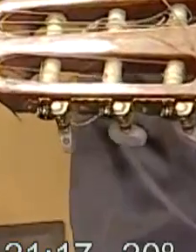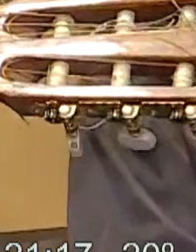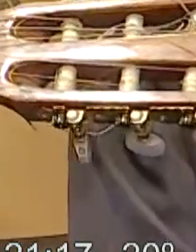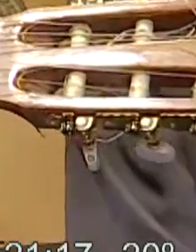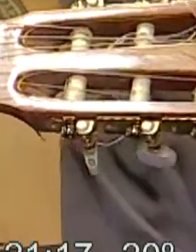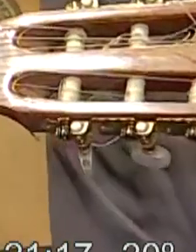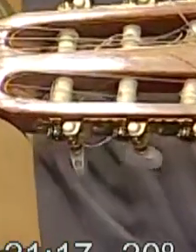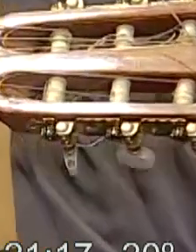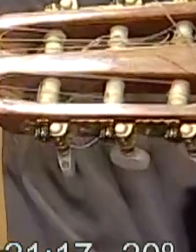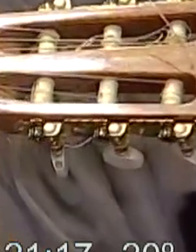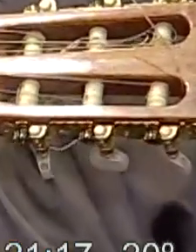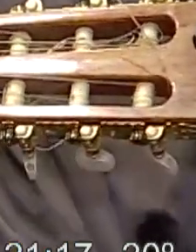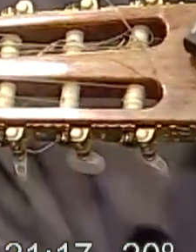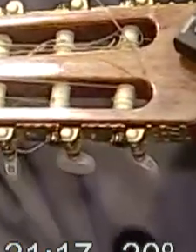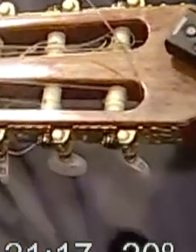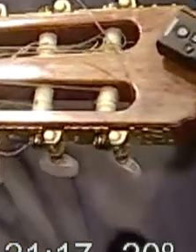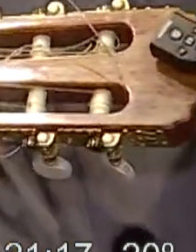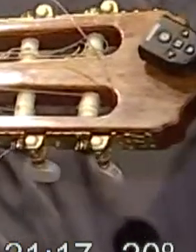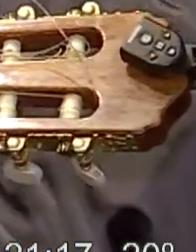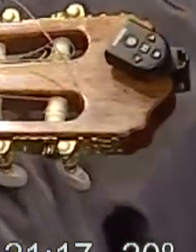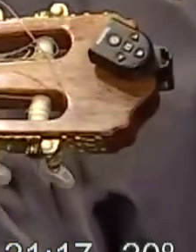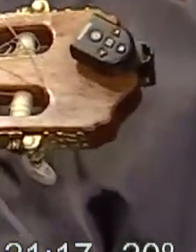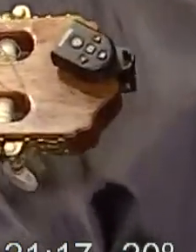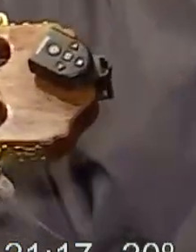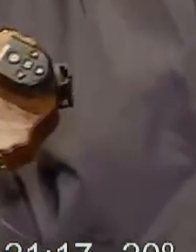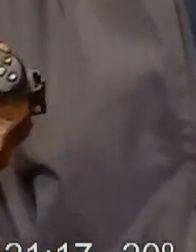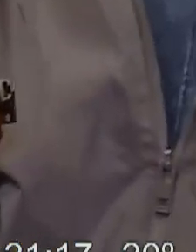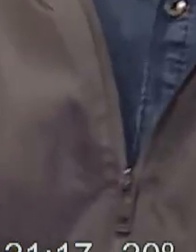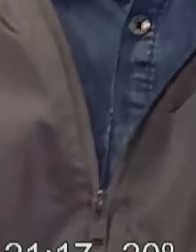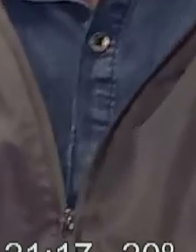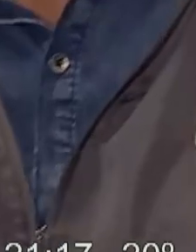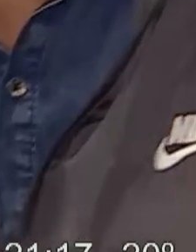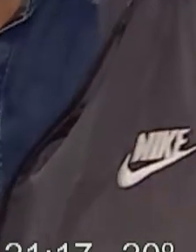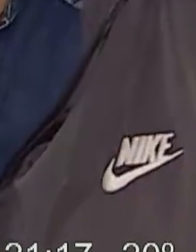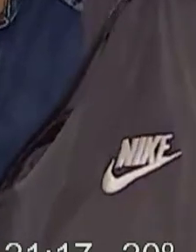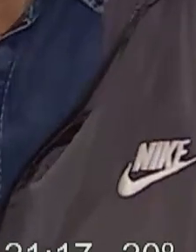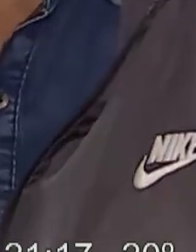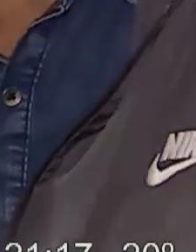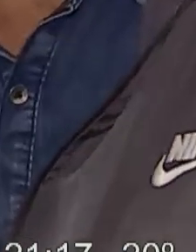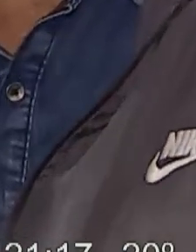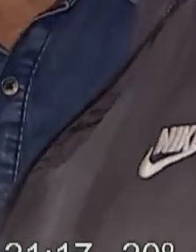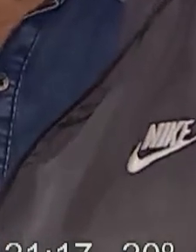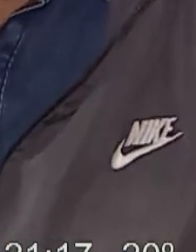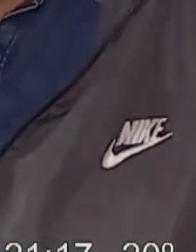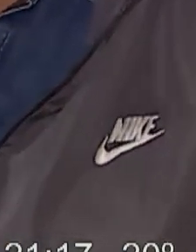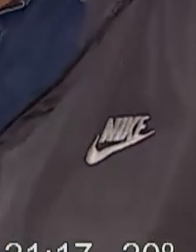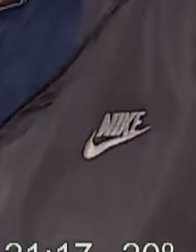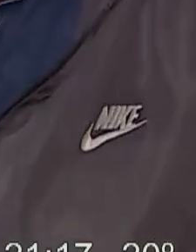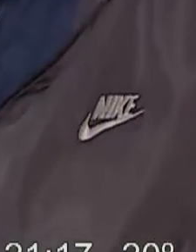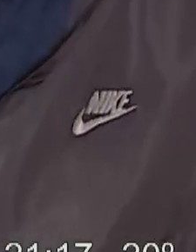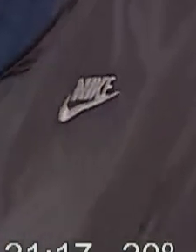y en sus bordes arenosos arde un mundo de faroles,